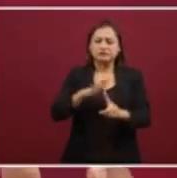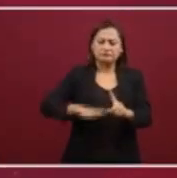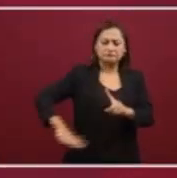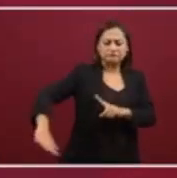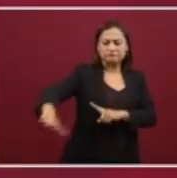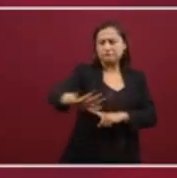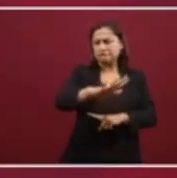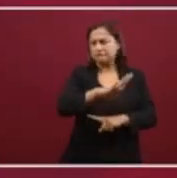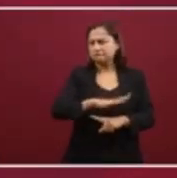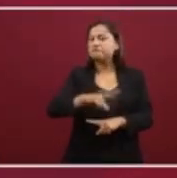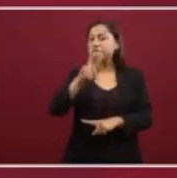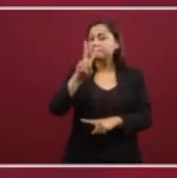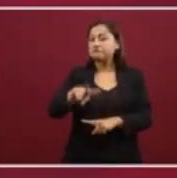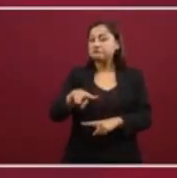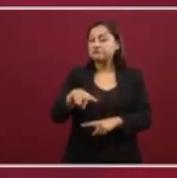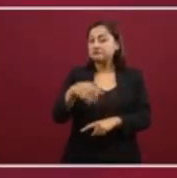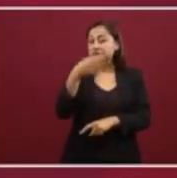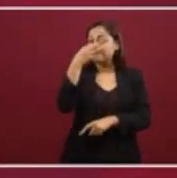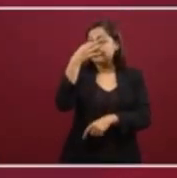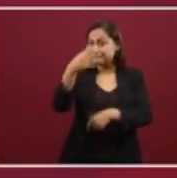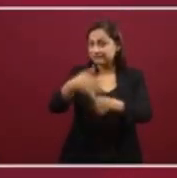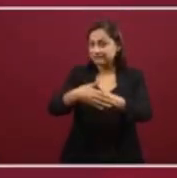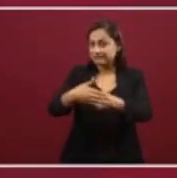Pronto, muy pronto.